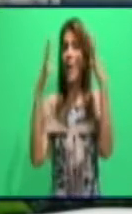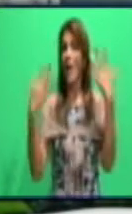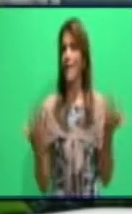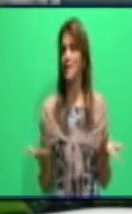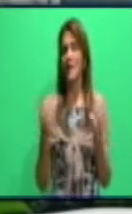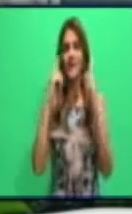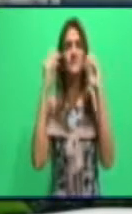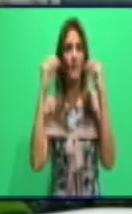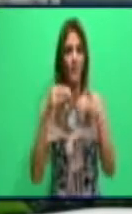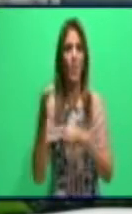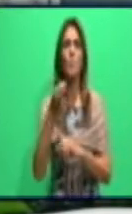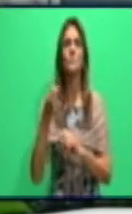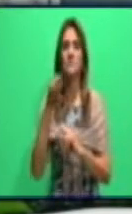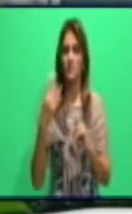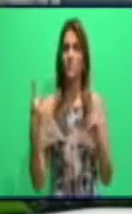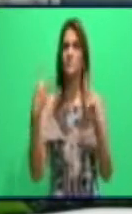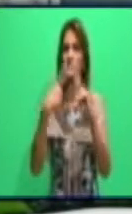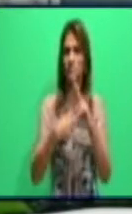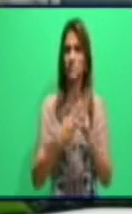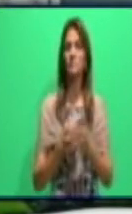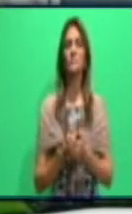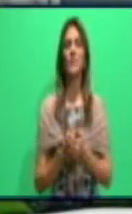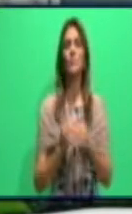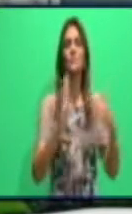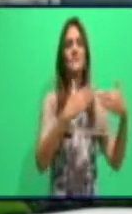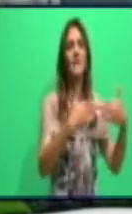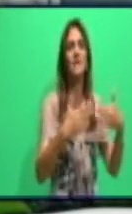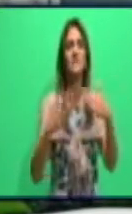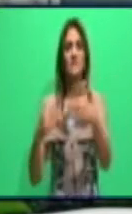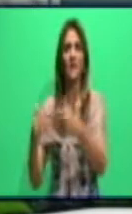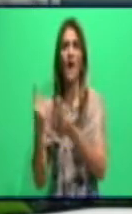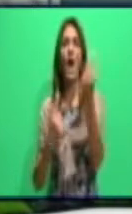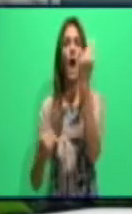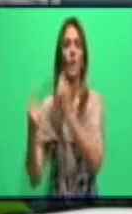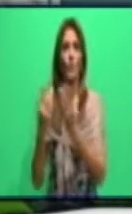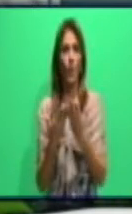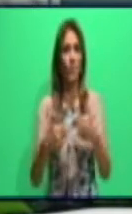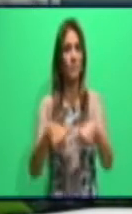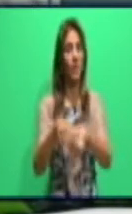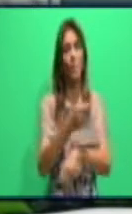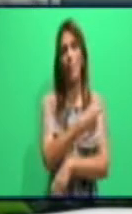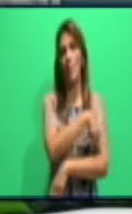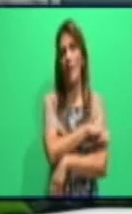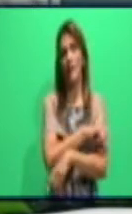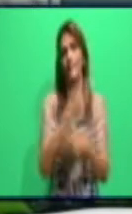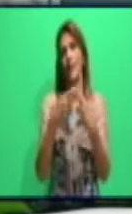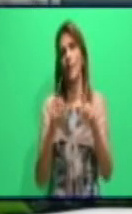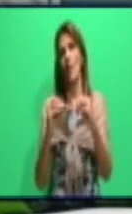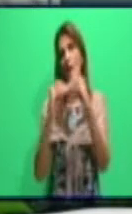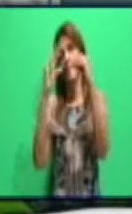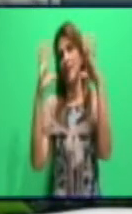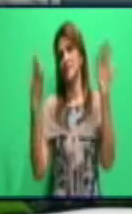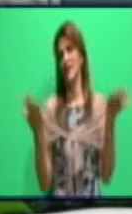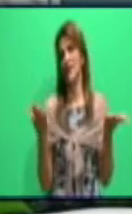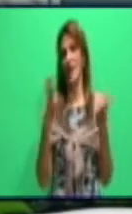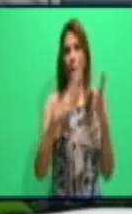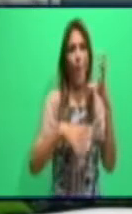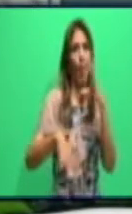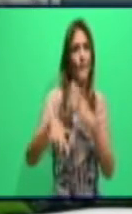Bayamo se hacen cierres parciales a partir de la 1:00 p.m, pero la mañana sigue siendo muy